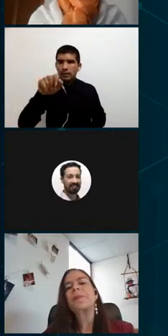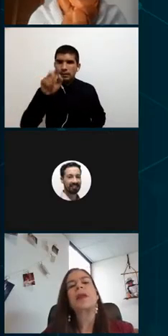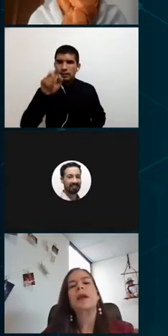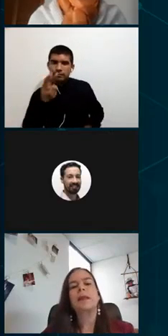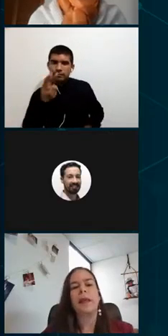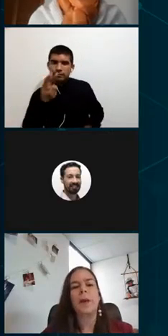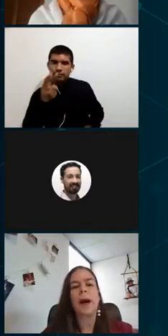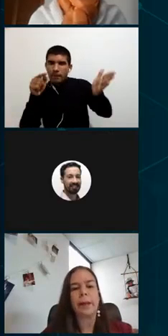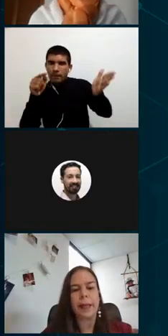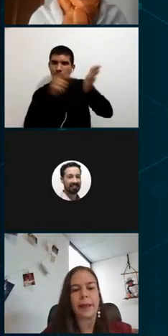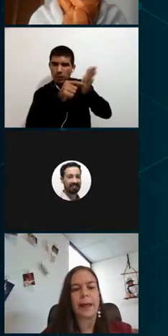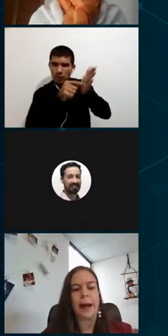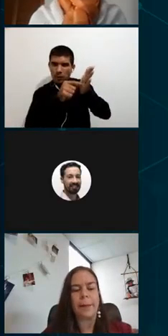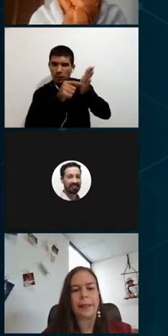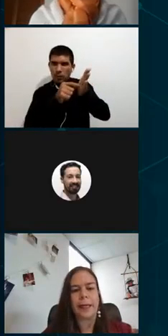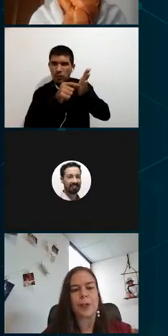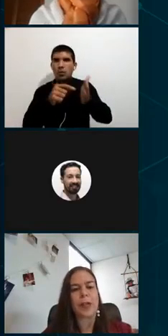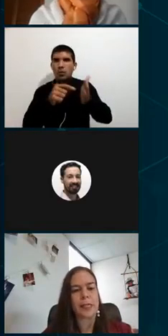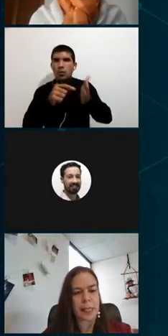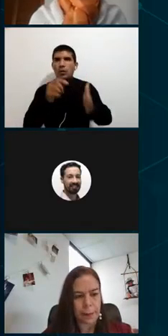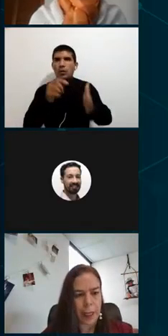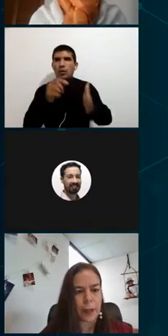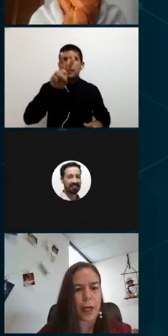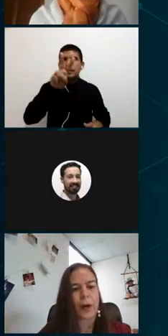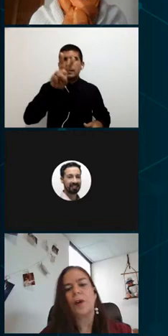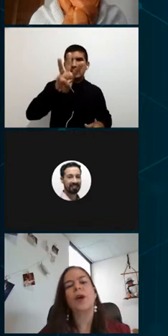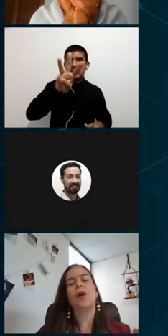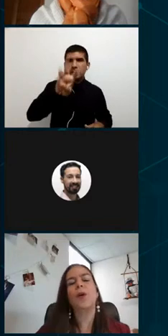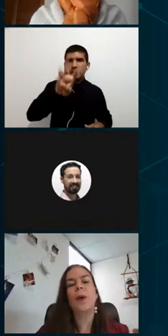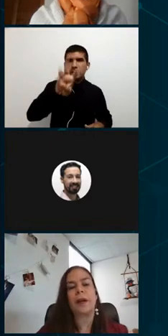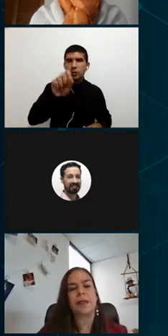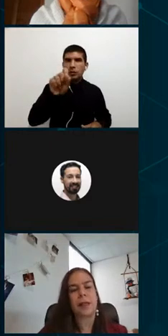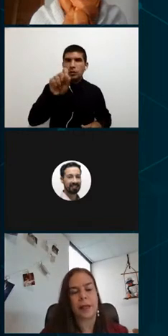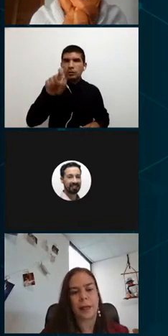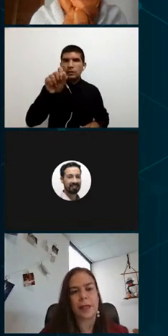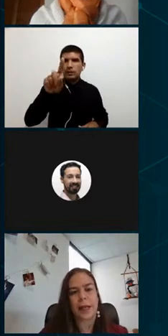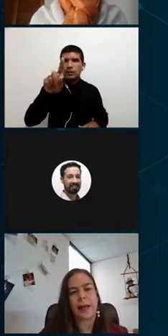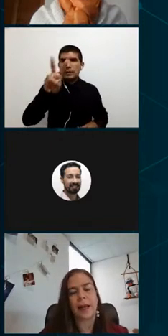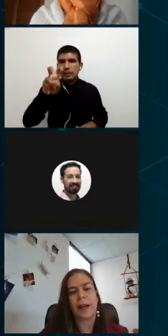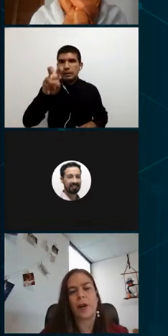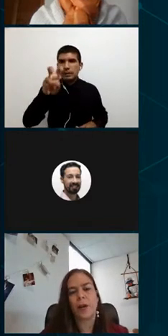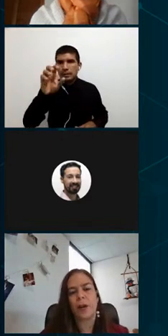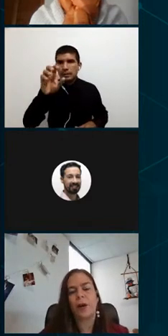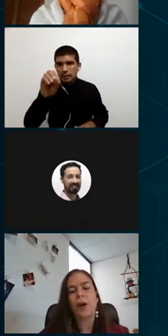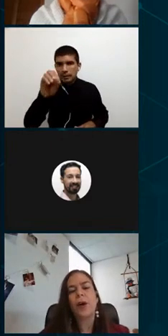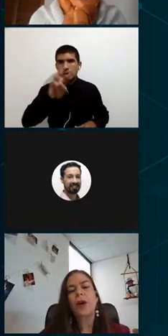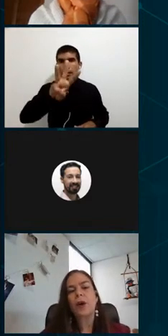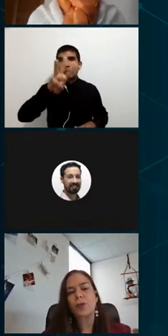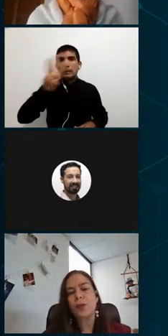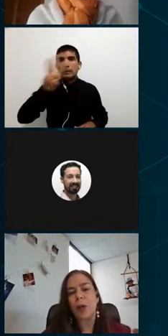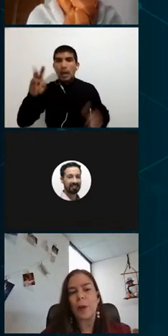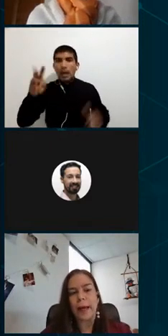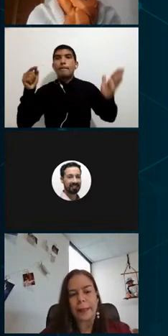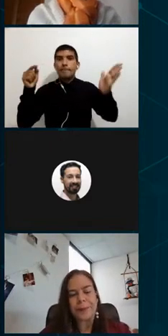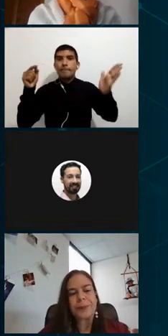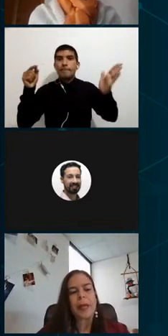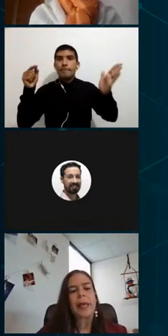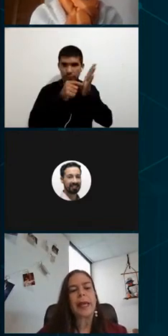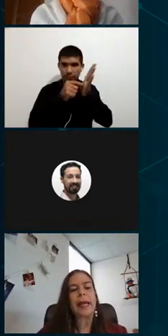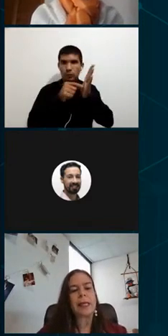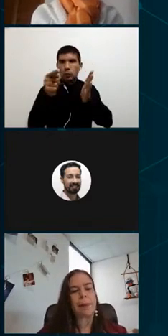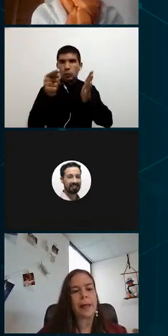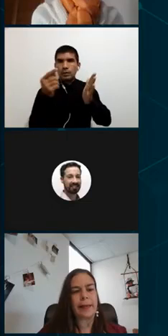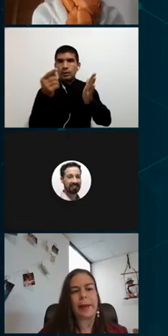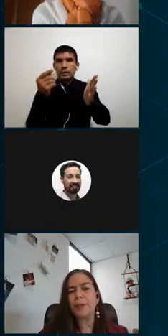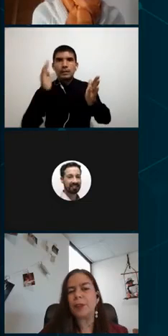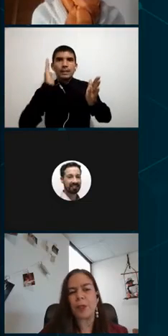7811-7033. Igualmente en la pantalla ustedes están viendo el código QR si quieren escanear el código con su celular.